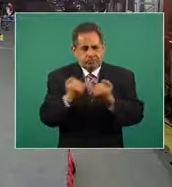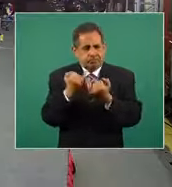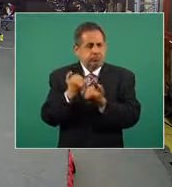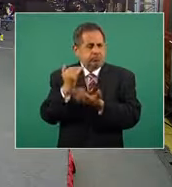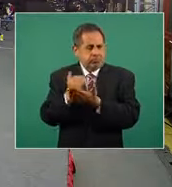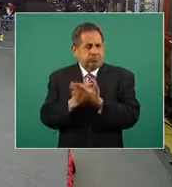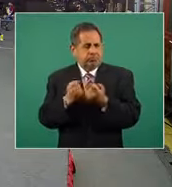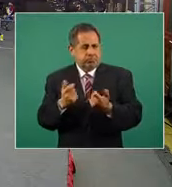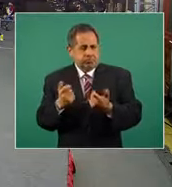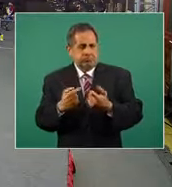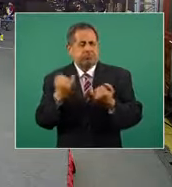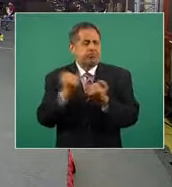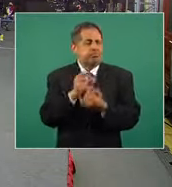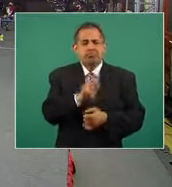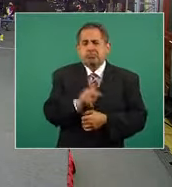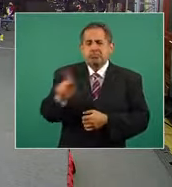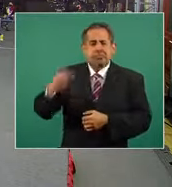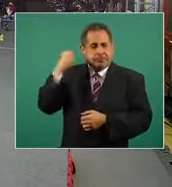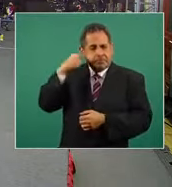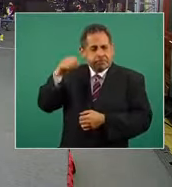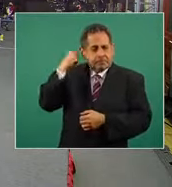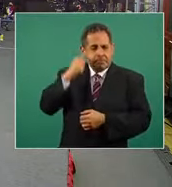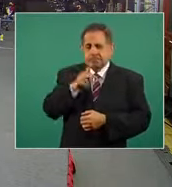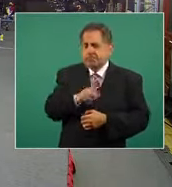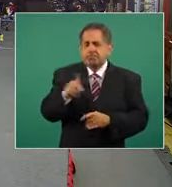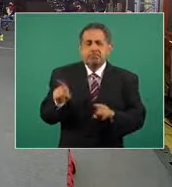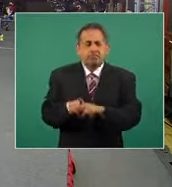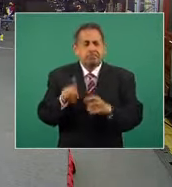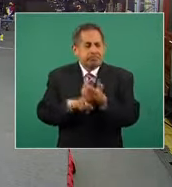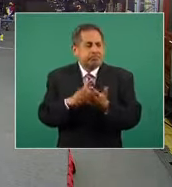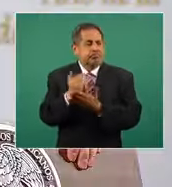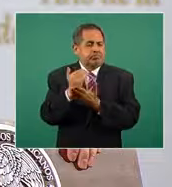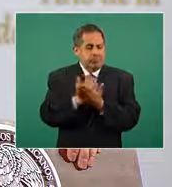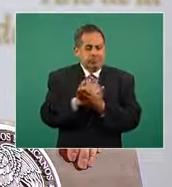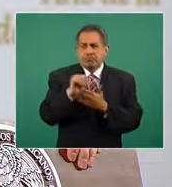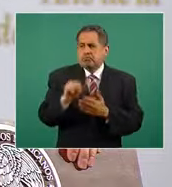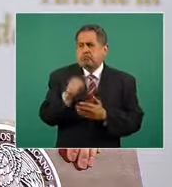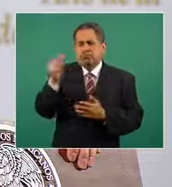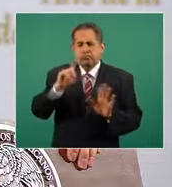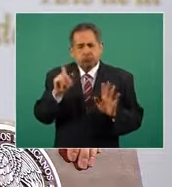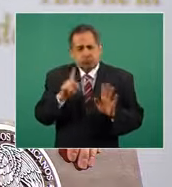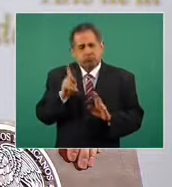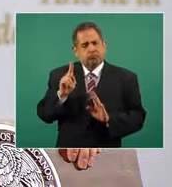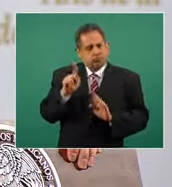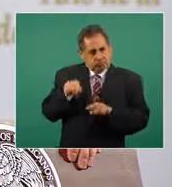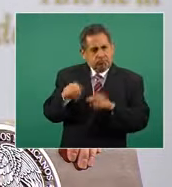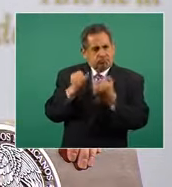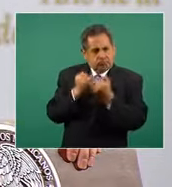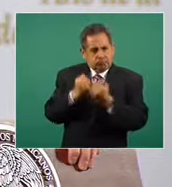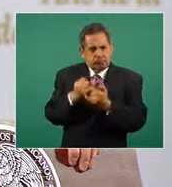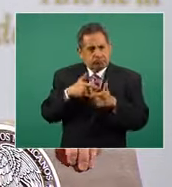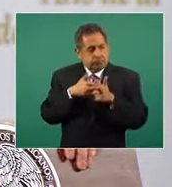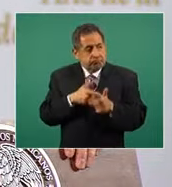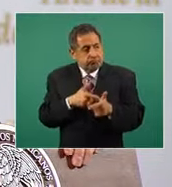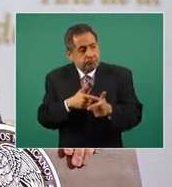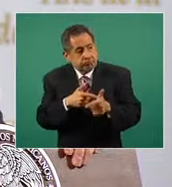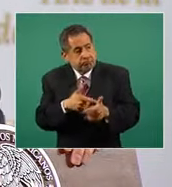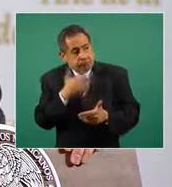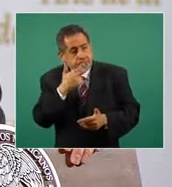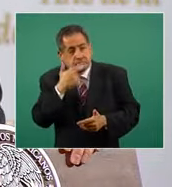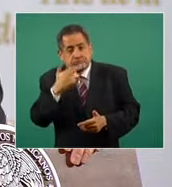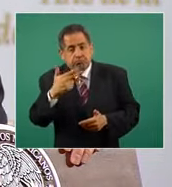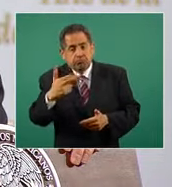hospitalización, semejante a Tabasco, con una velocidad de reducción menor que otros estados, pero consistente por más tiempo. La